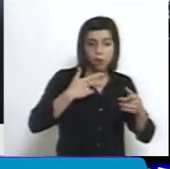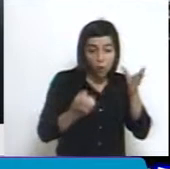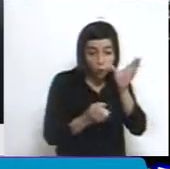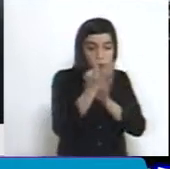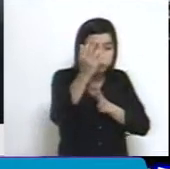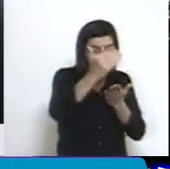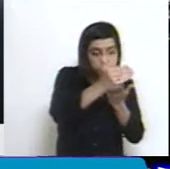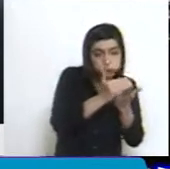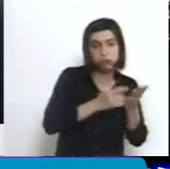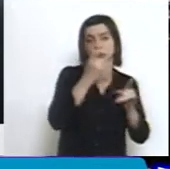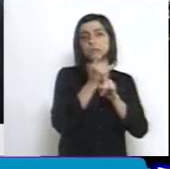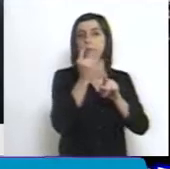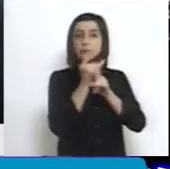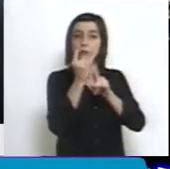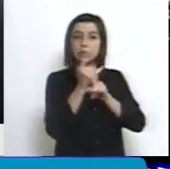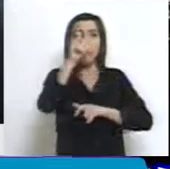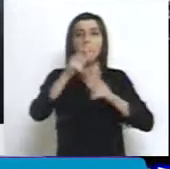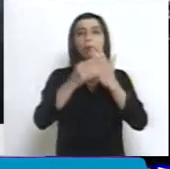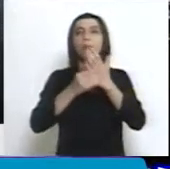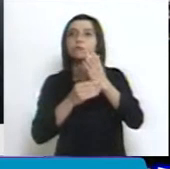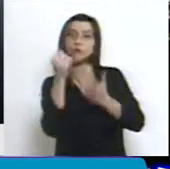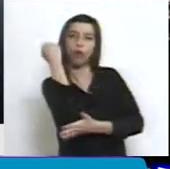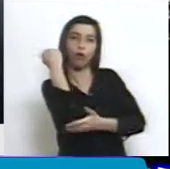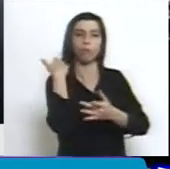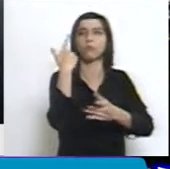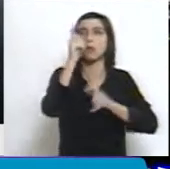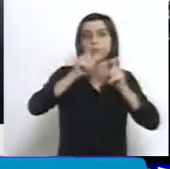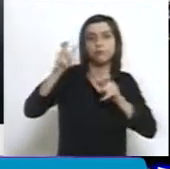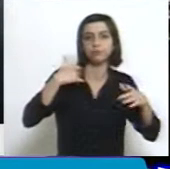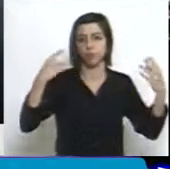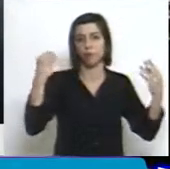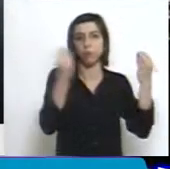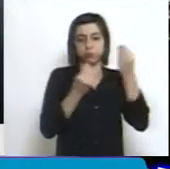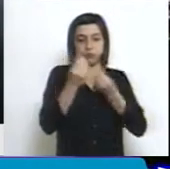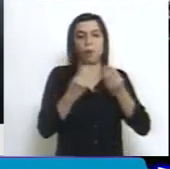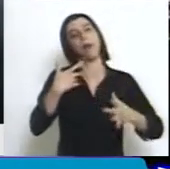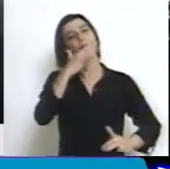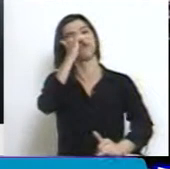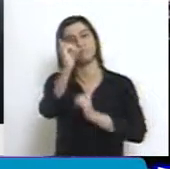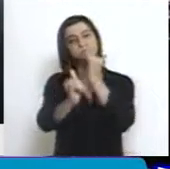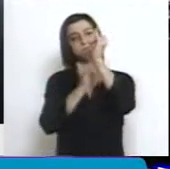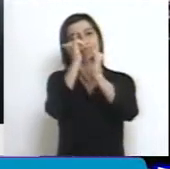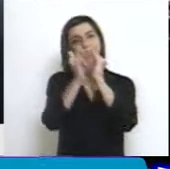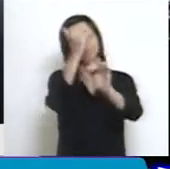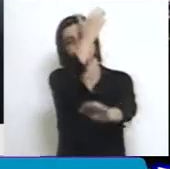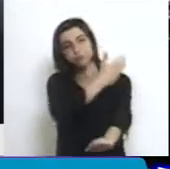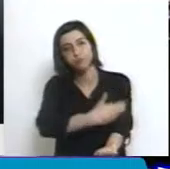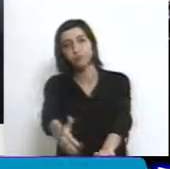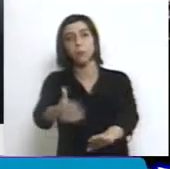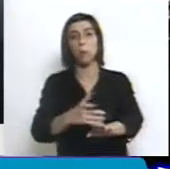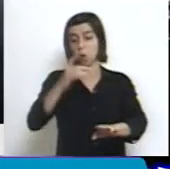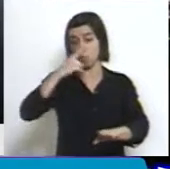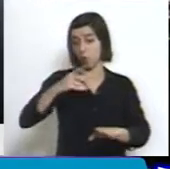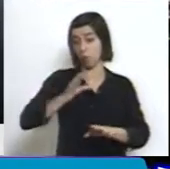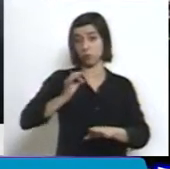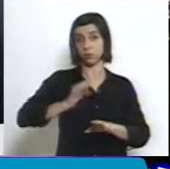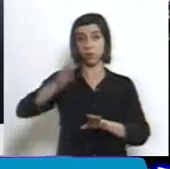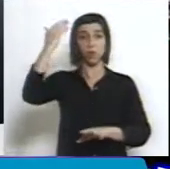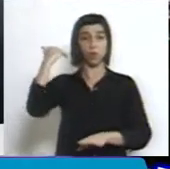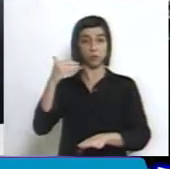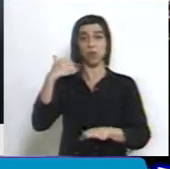pero también es cierto que el presupuesto se aprobó año tras año prácticamente a libro cerrado, sin aceptar